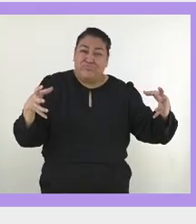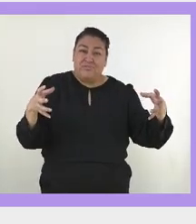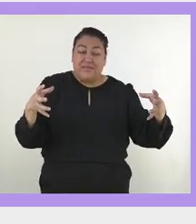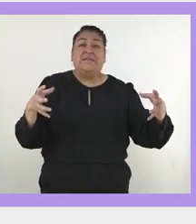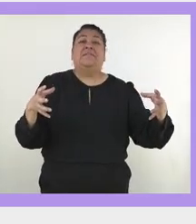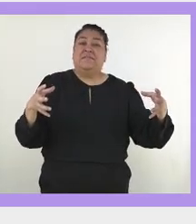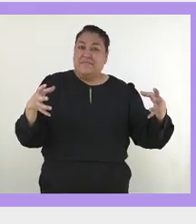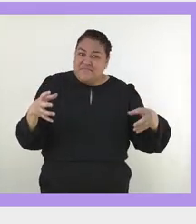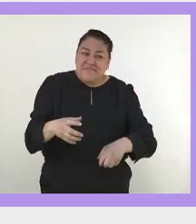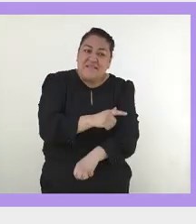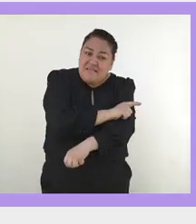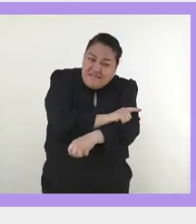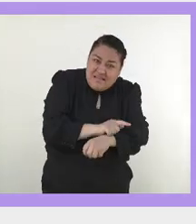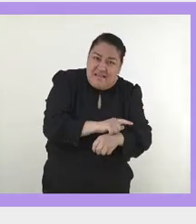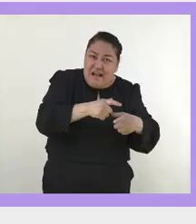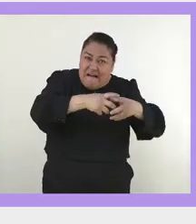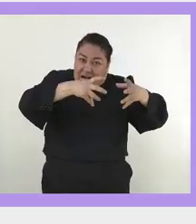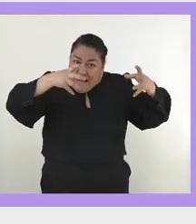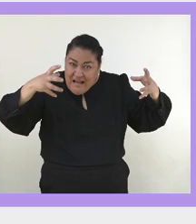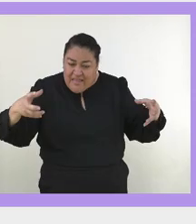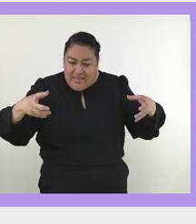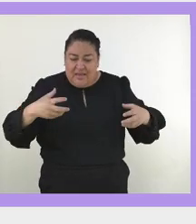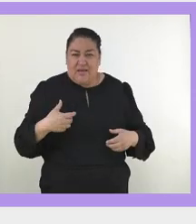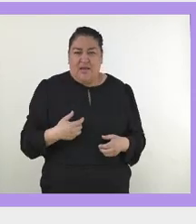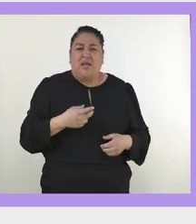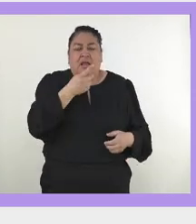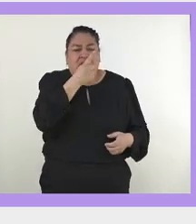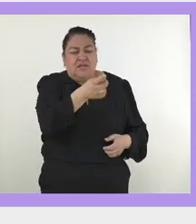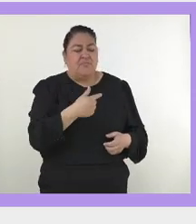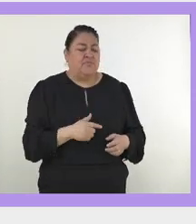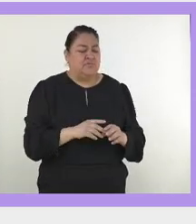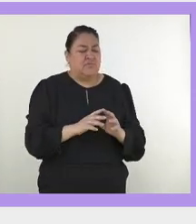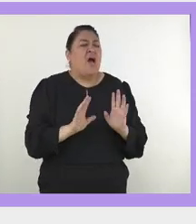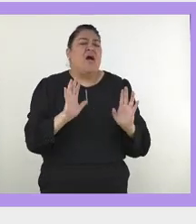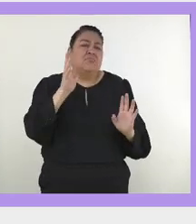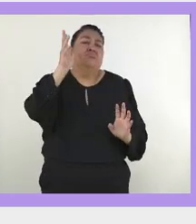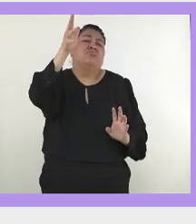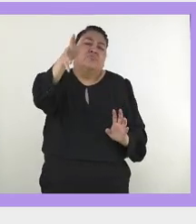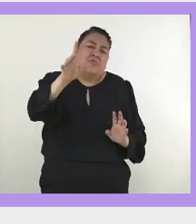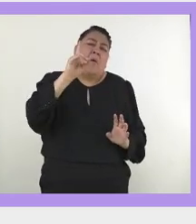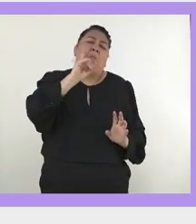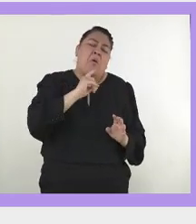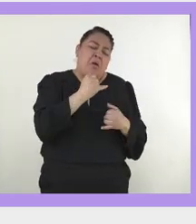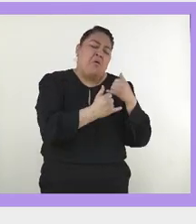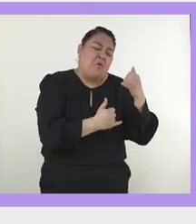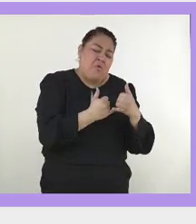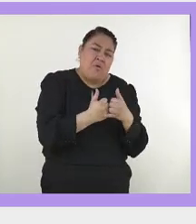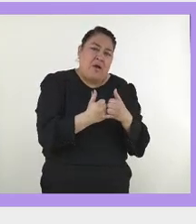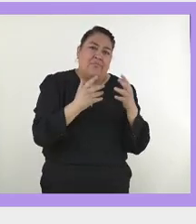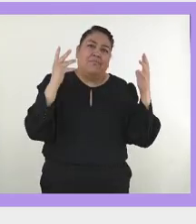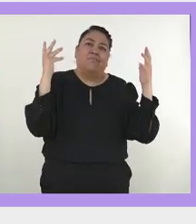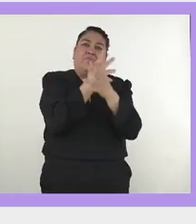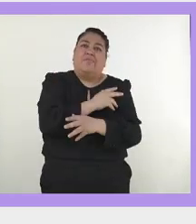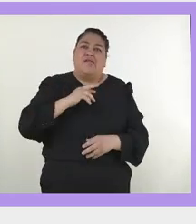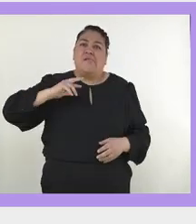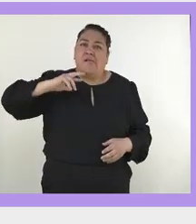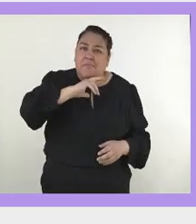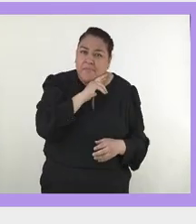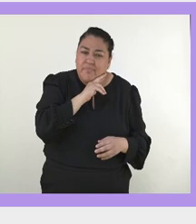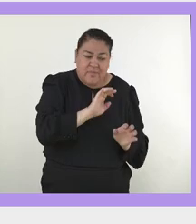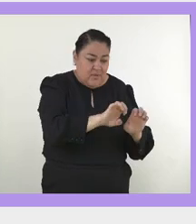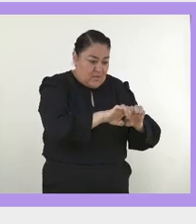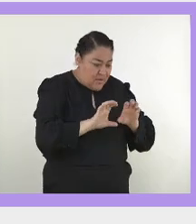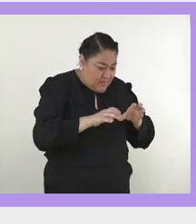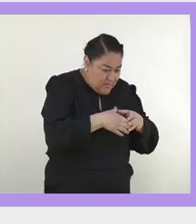se viene donde pasábamos del ahí viene al aquí está y eso creo que fue como para nosotros el